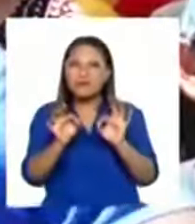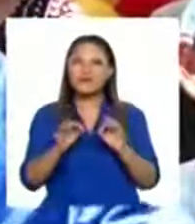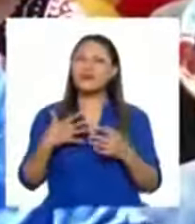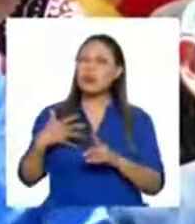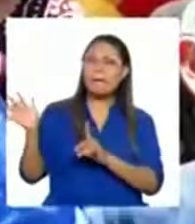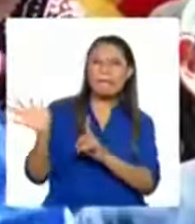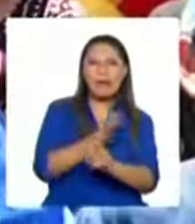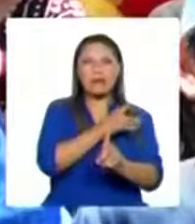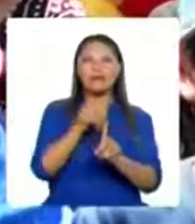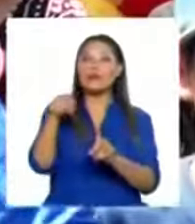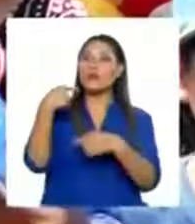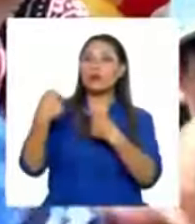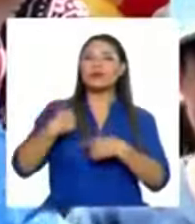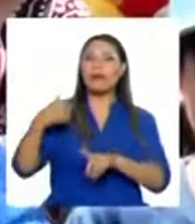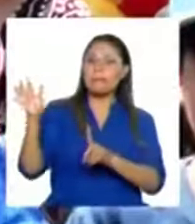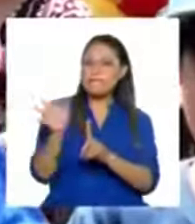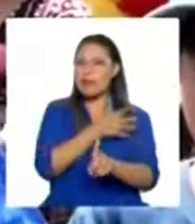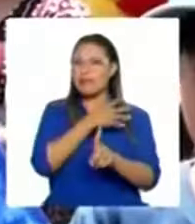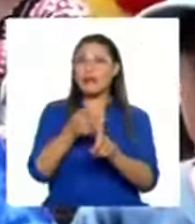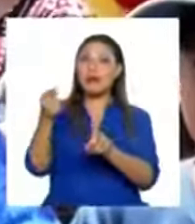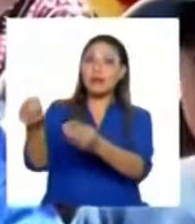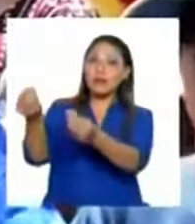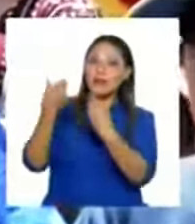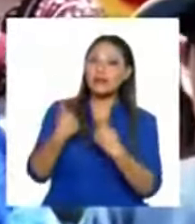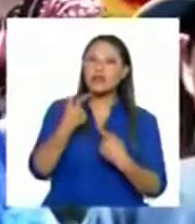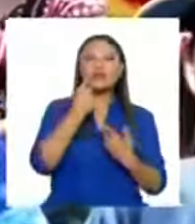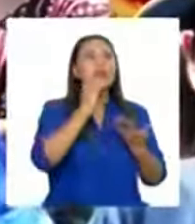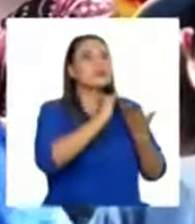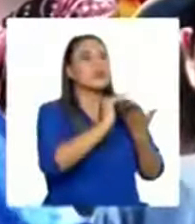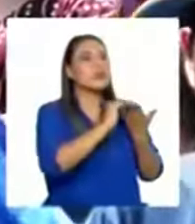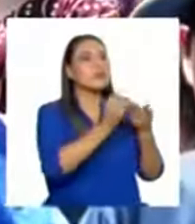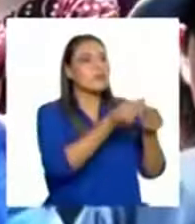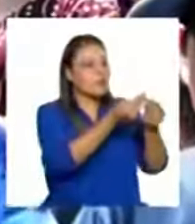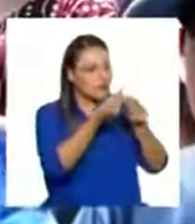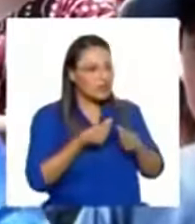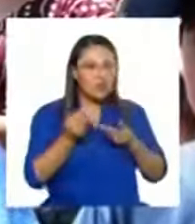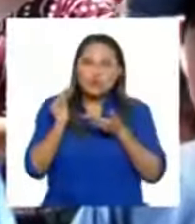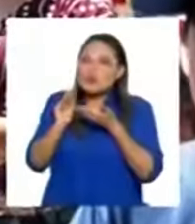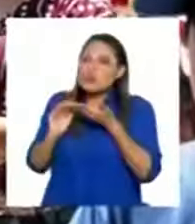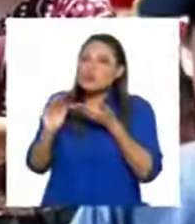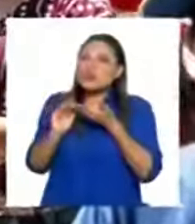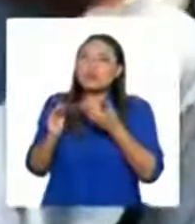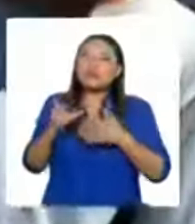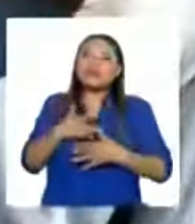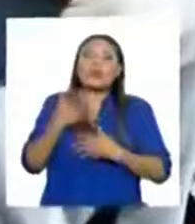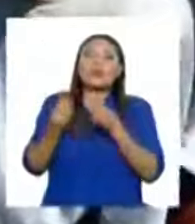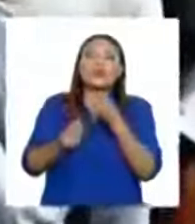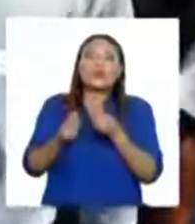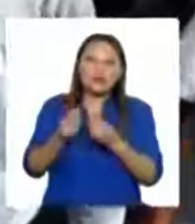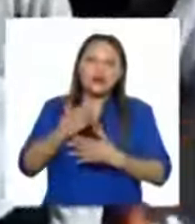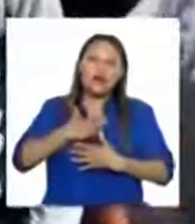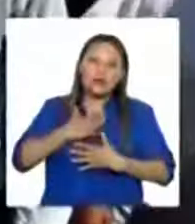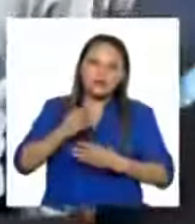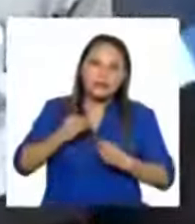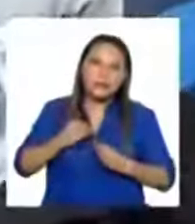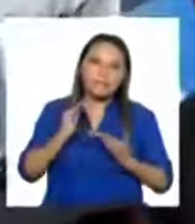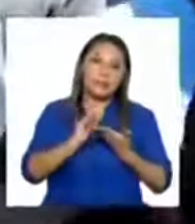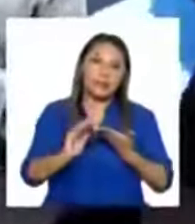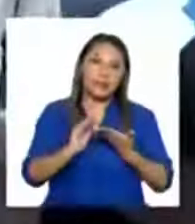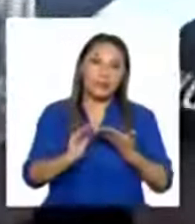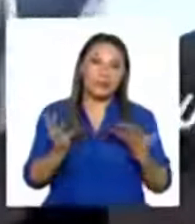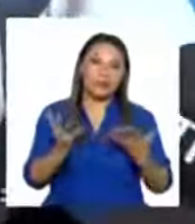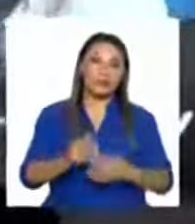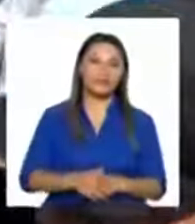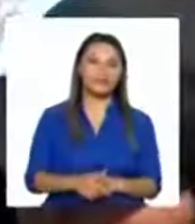lo golpeamos, hicimos, pero él no perdonó, nos dijo, perdónalo porque no sé lo que hay. Dirigentes del Cerro El